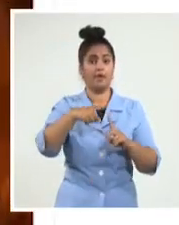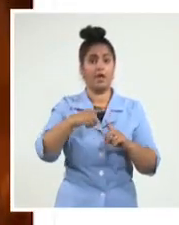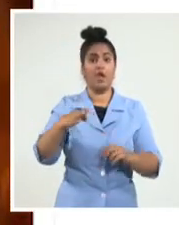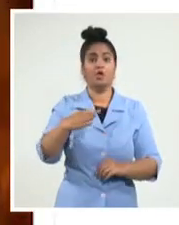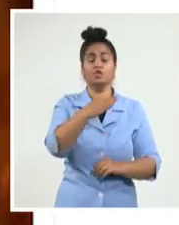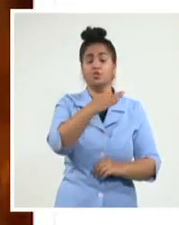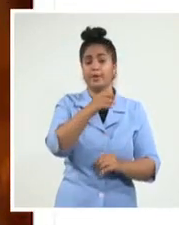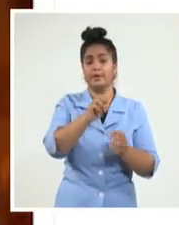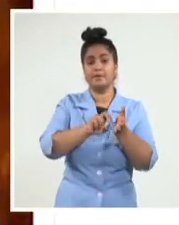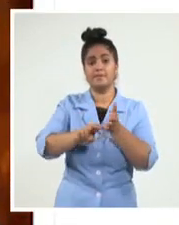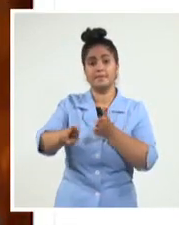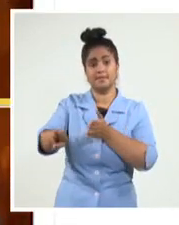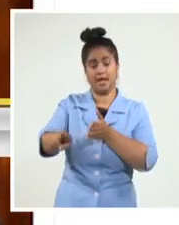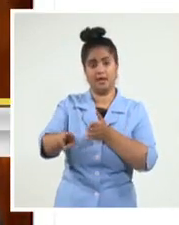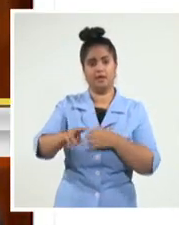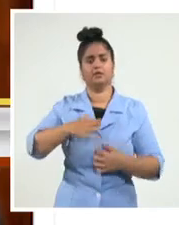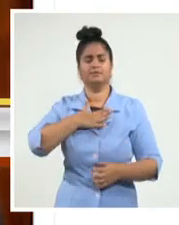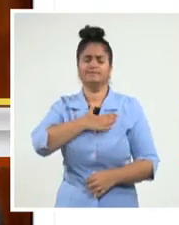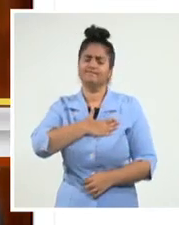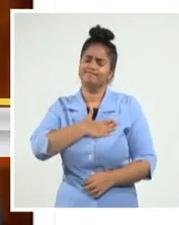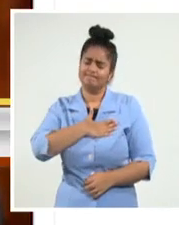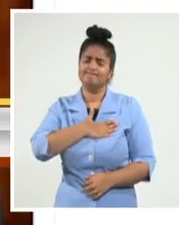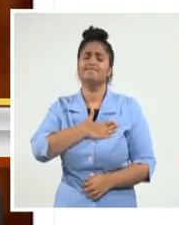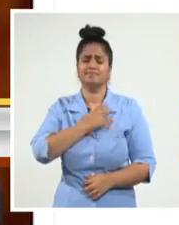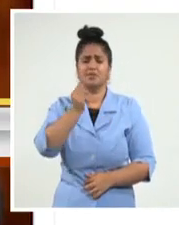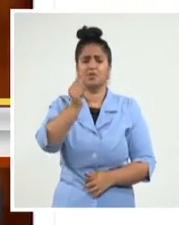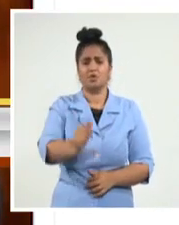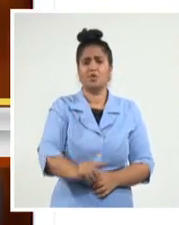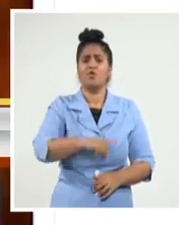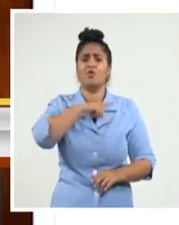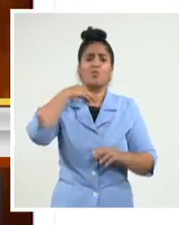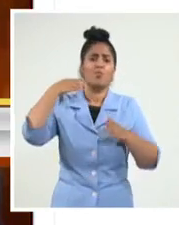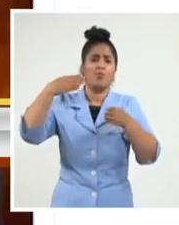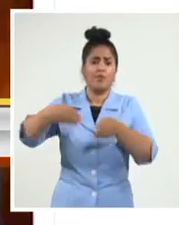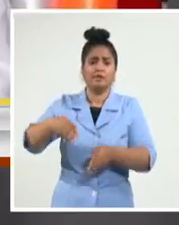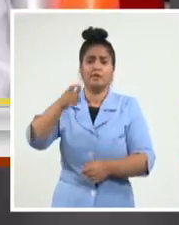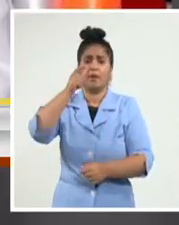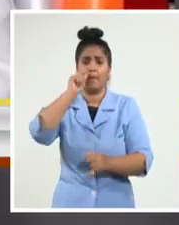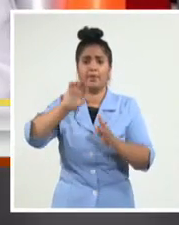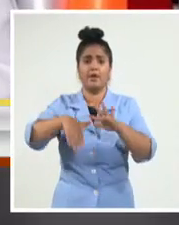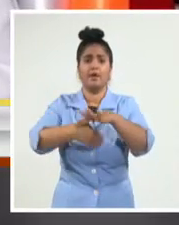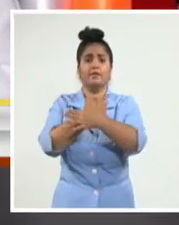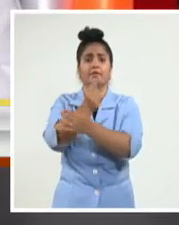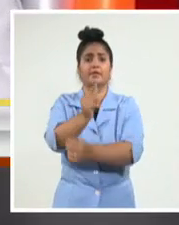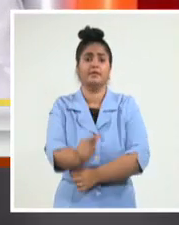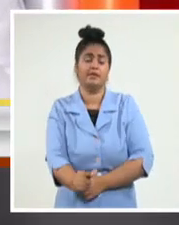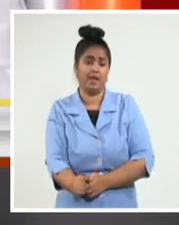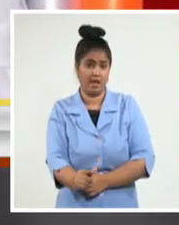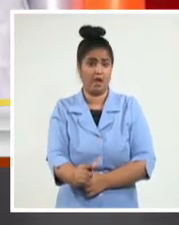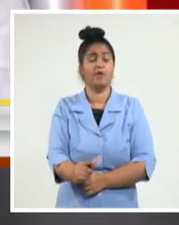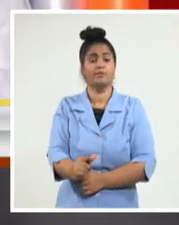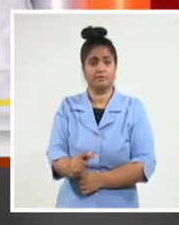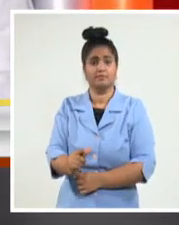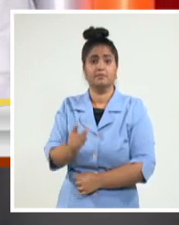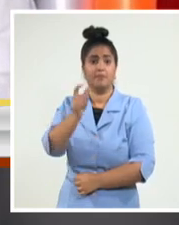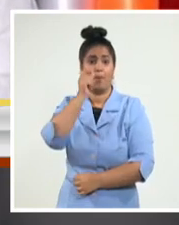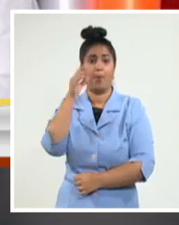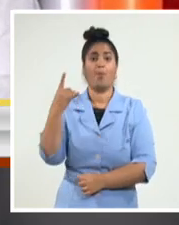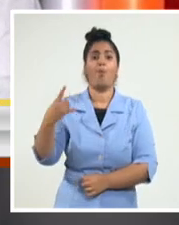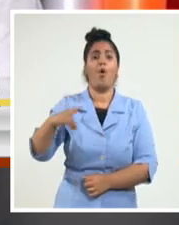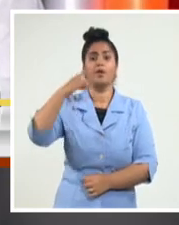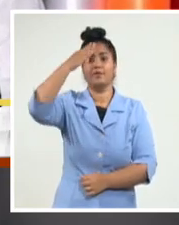la red social twitter su pesar ante el fallecimiento este domingo del embajador de bolivia en cuba señor eduardo pardo a sus 68 años de edad